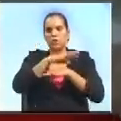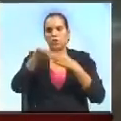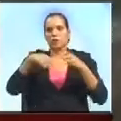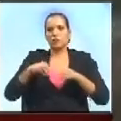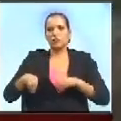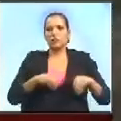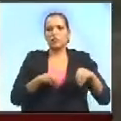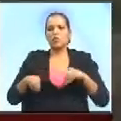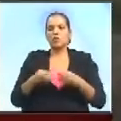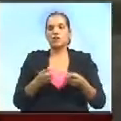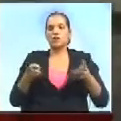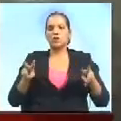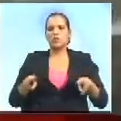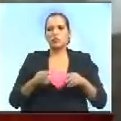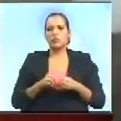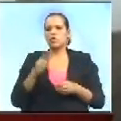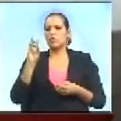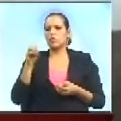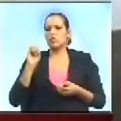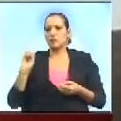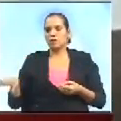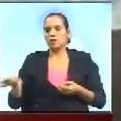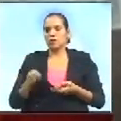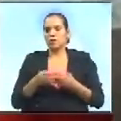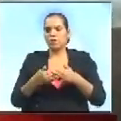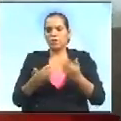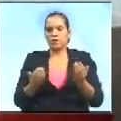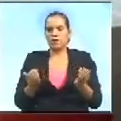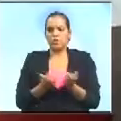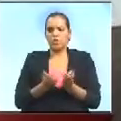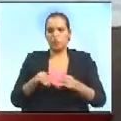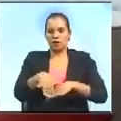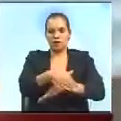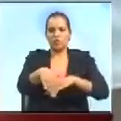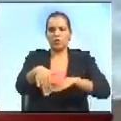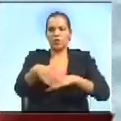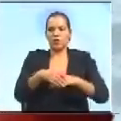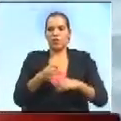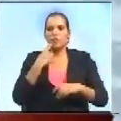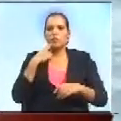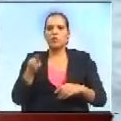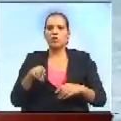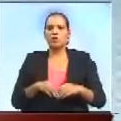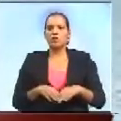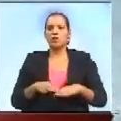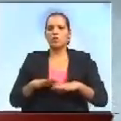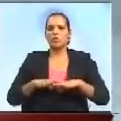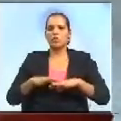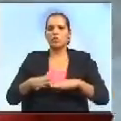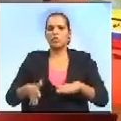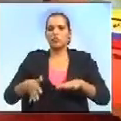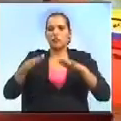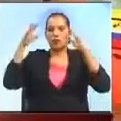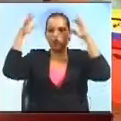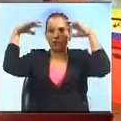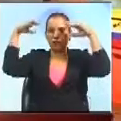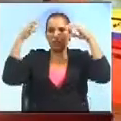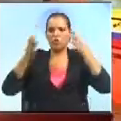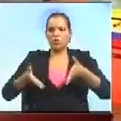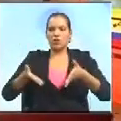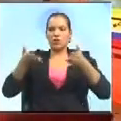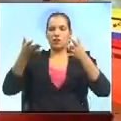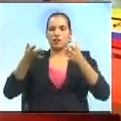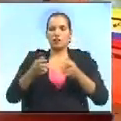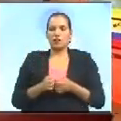efectuarán, además de no arrojar basuras en las calles, ya que las lluvias podrían inundar la localidad. Aunque